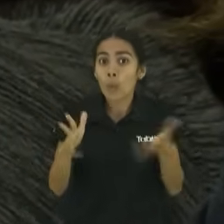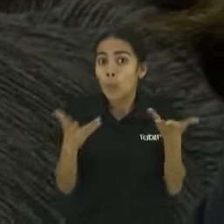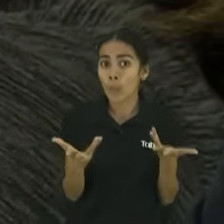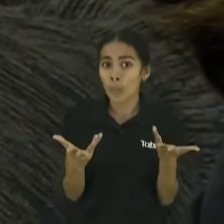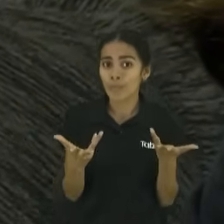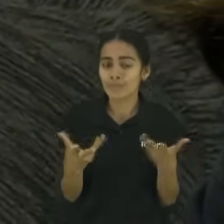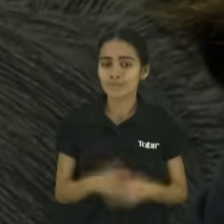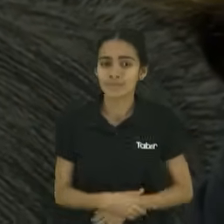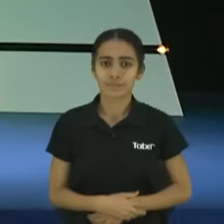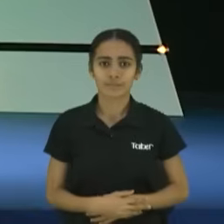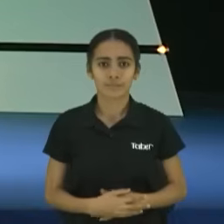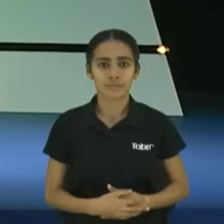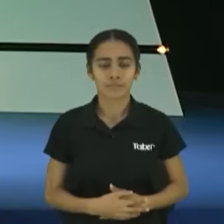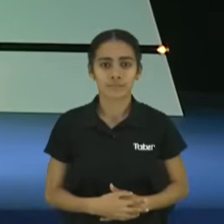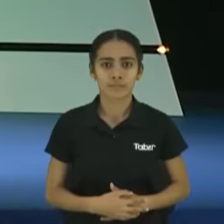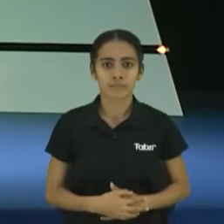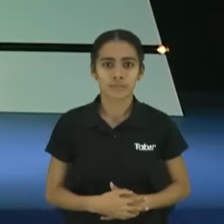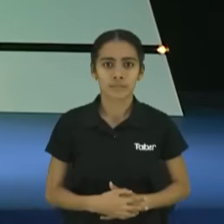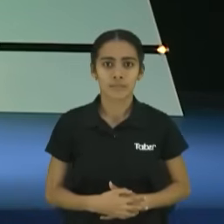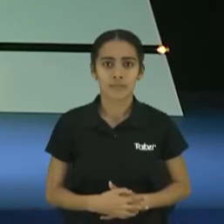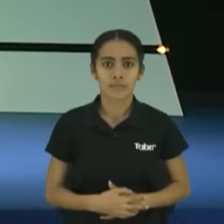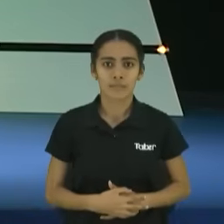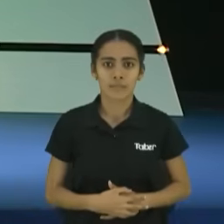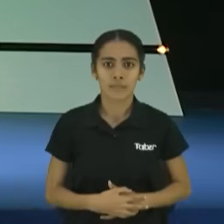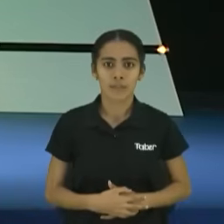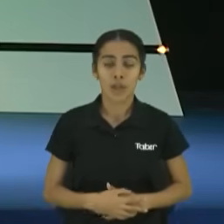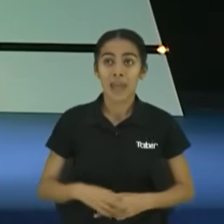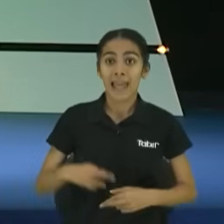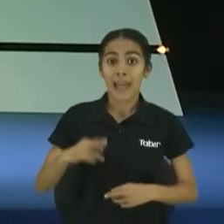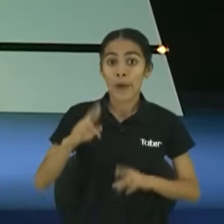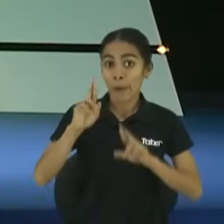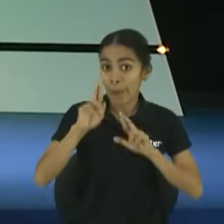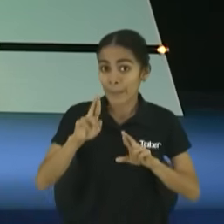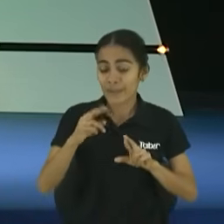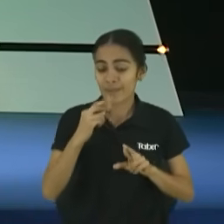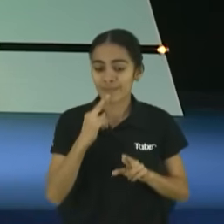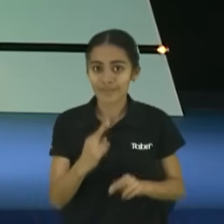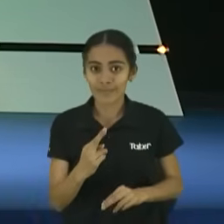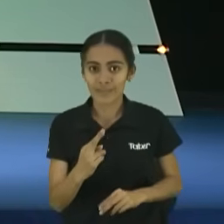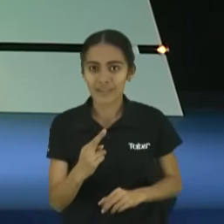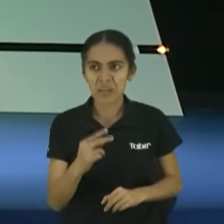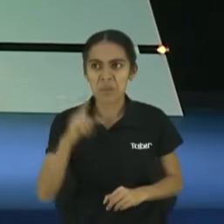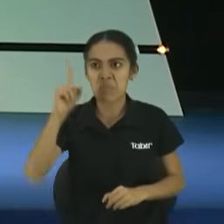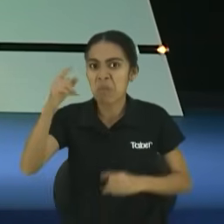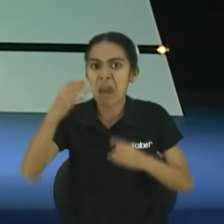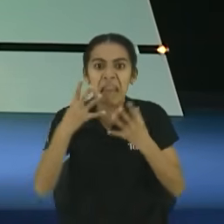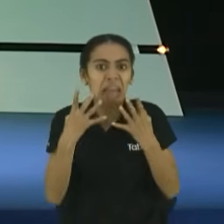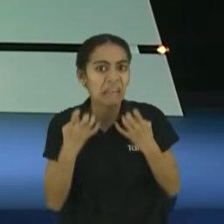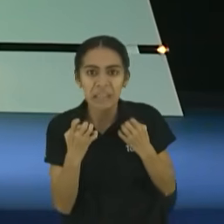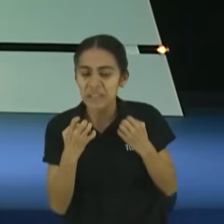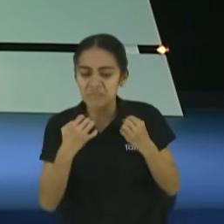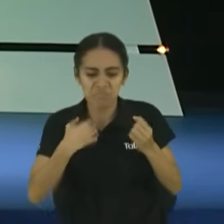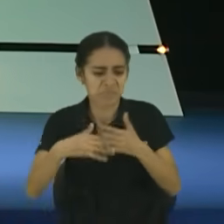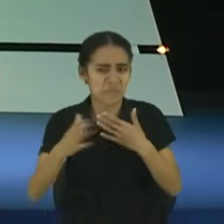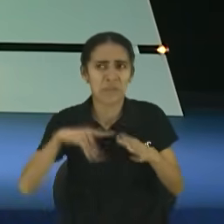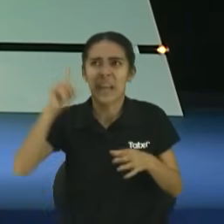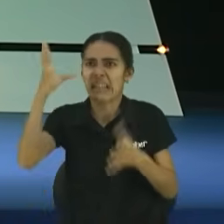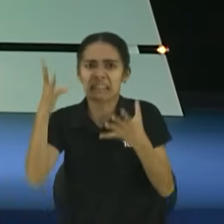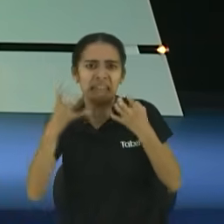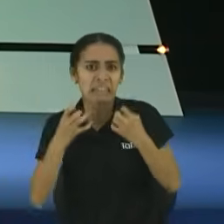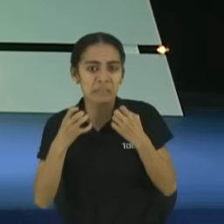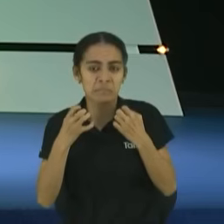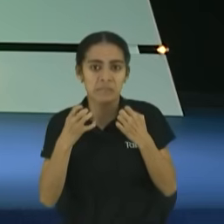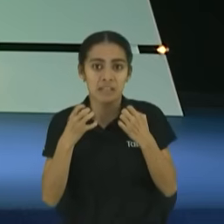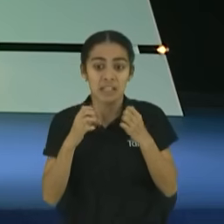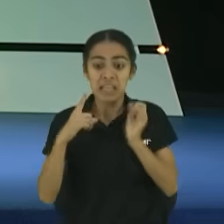¿Cómo habla Dios? Con respeto le contesto, como a él le da la gana. A mí no me venga a decir que no habla, porque él habla cuando él quiere y